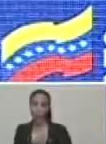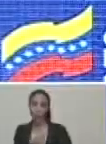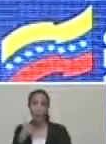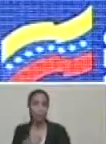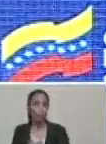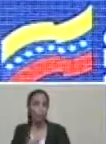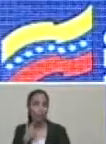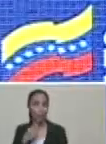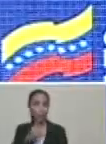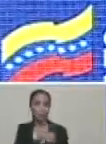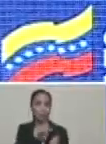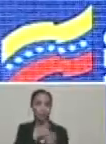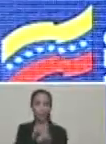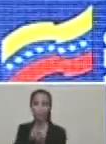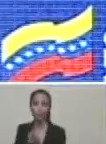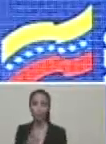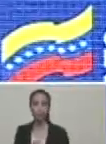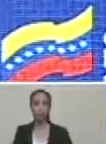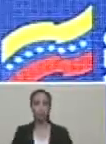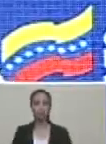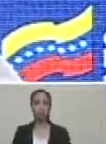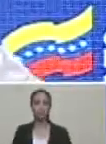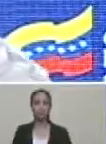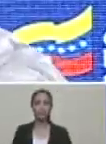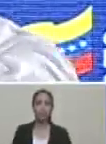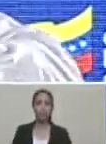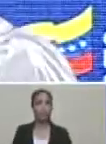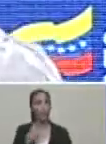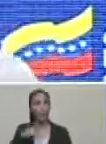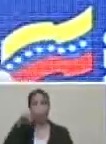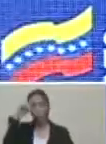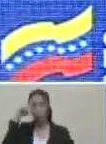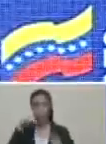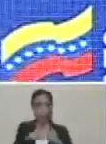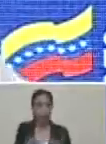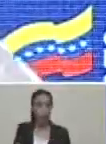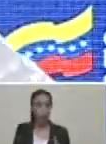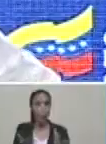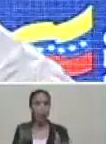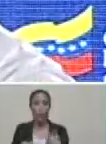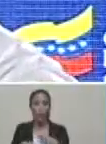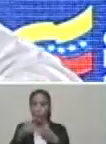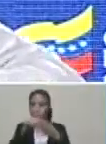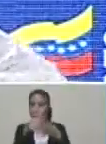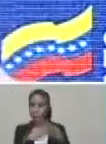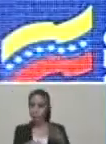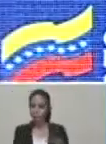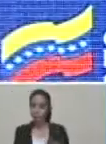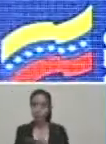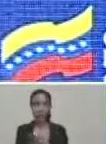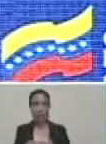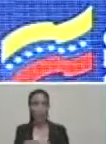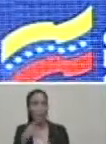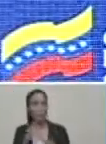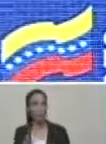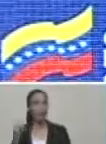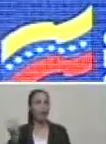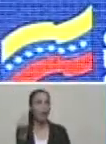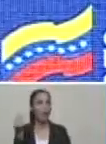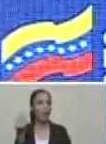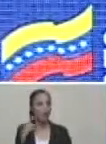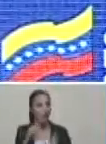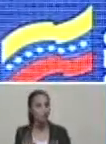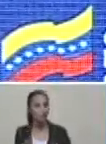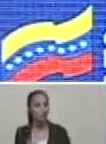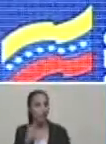Venezuela. Renovar las capacidades, nuevas metas de atención, mejorar la calidad, ver dónde